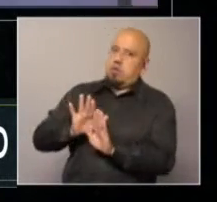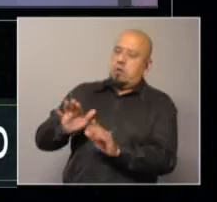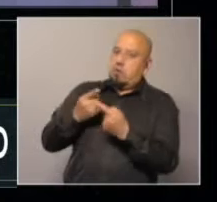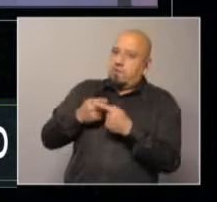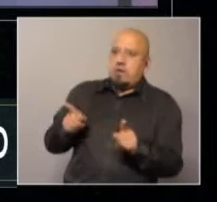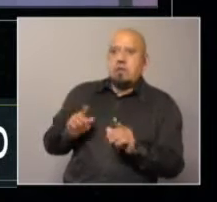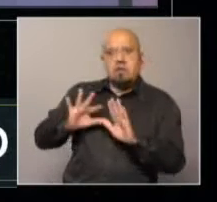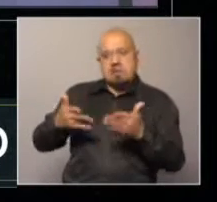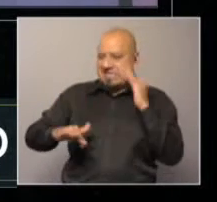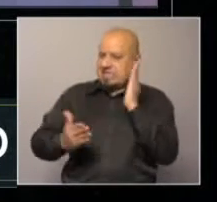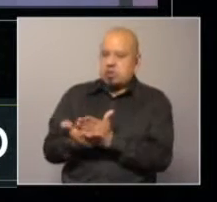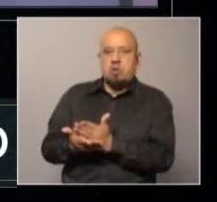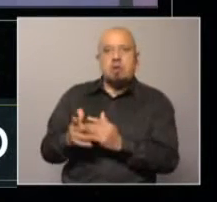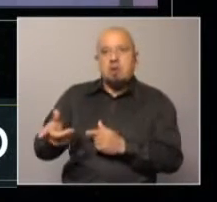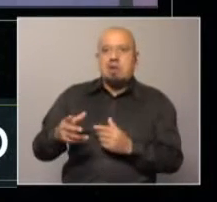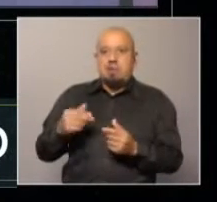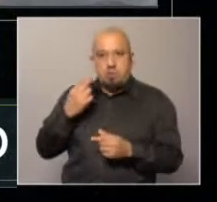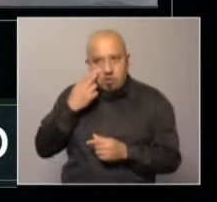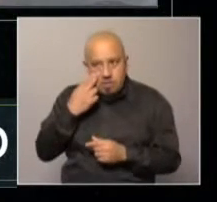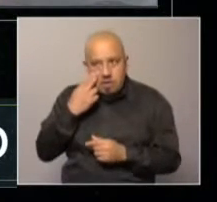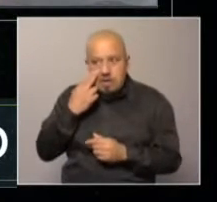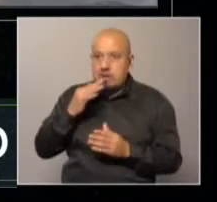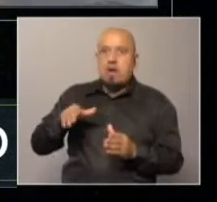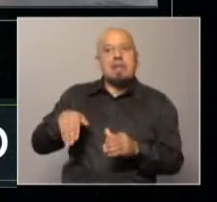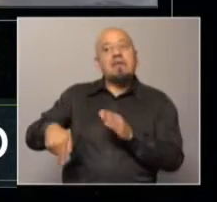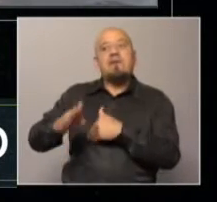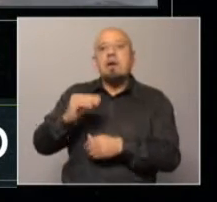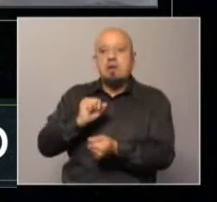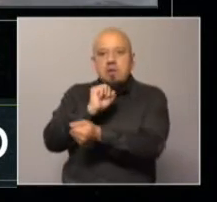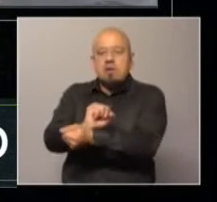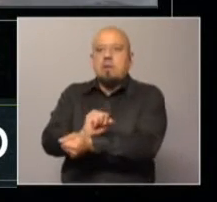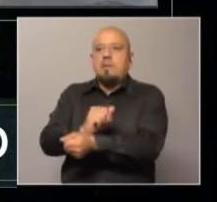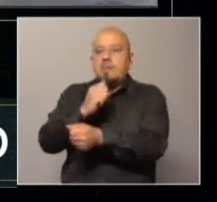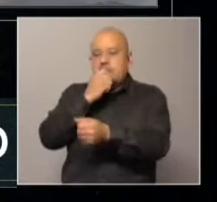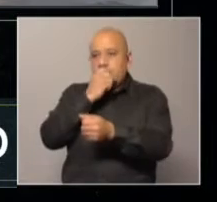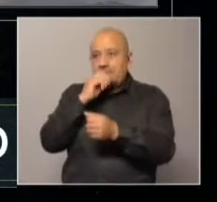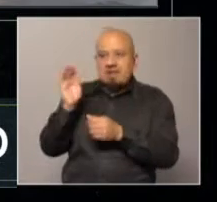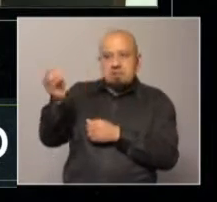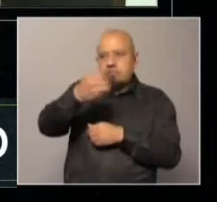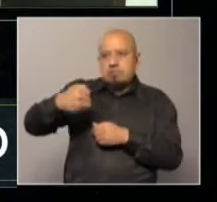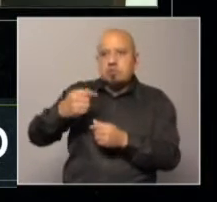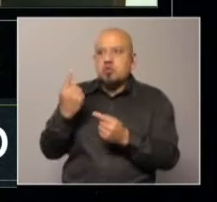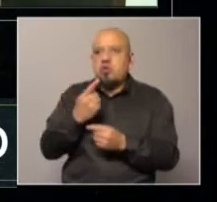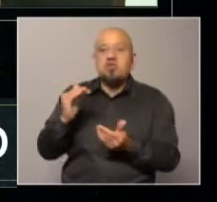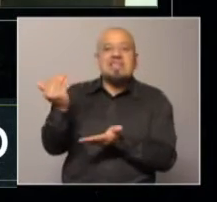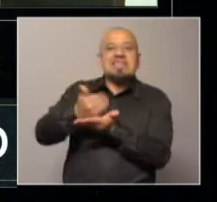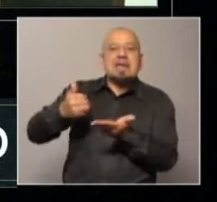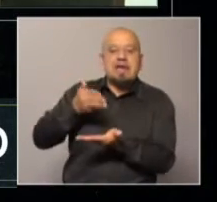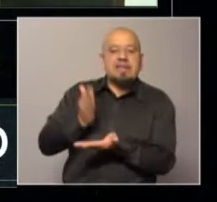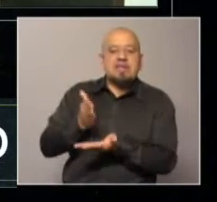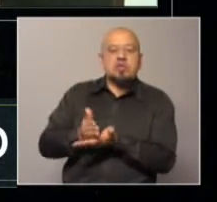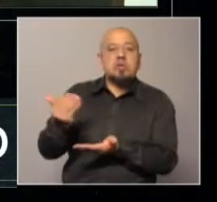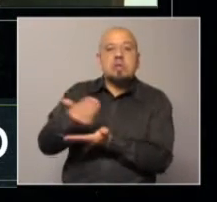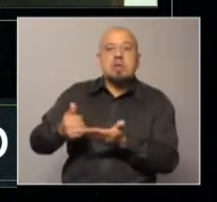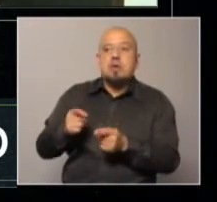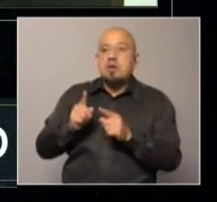más punitiva, donde las sanciones son, bueno, el aislamiento del joven o se le quita algún derecho, por ejemplo, y además